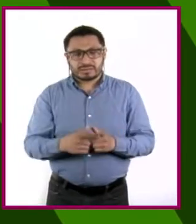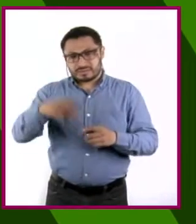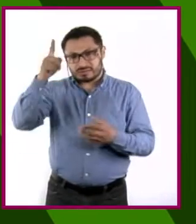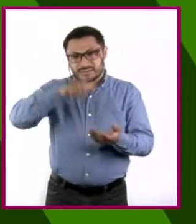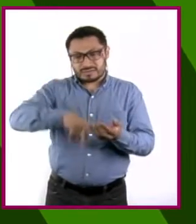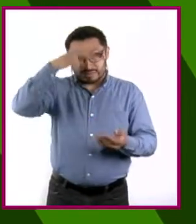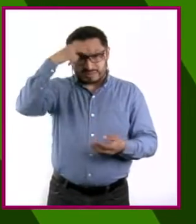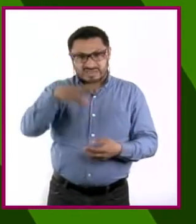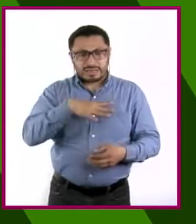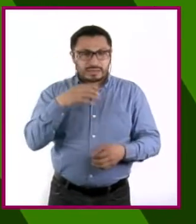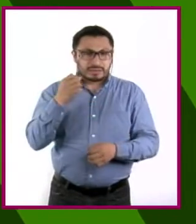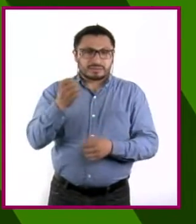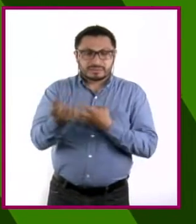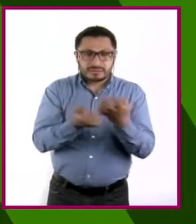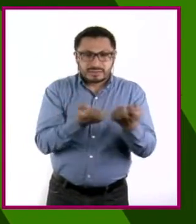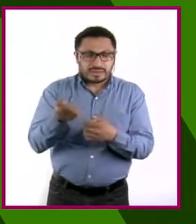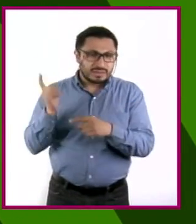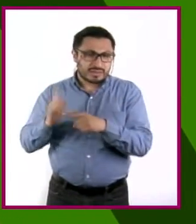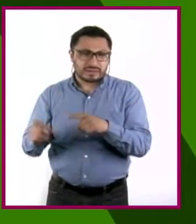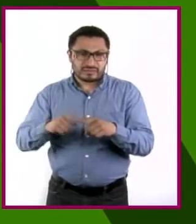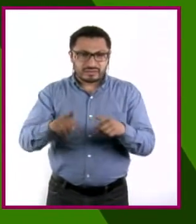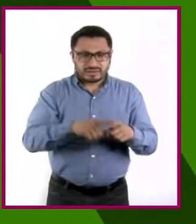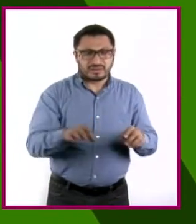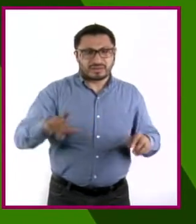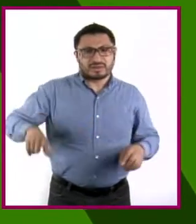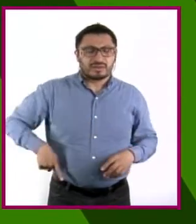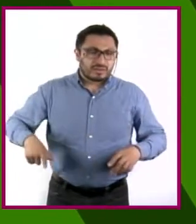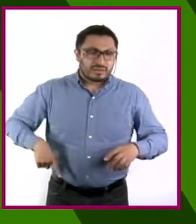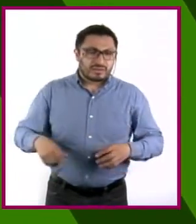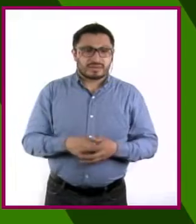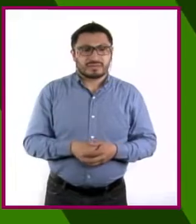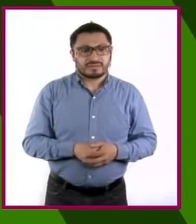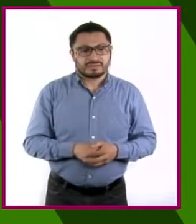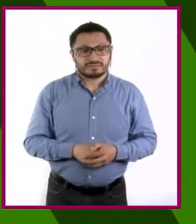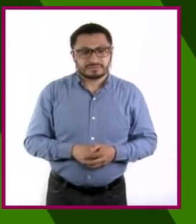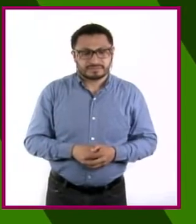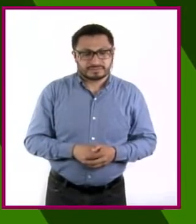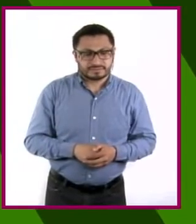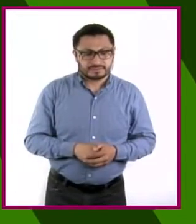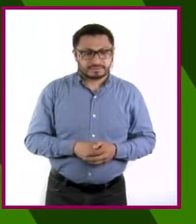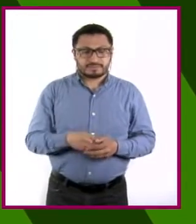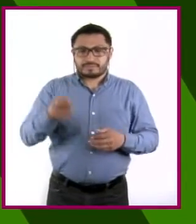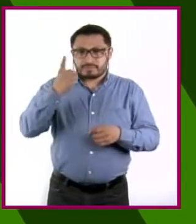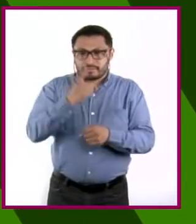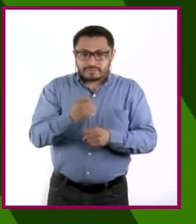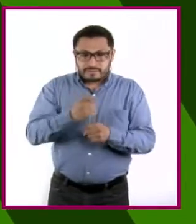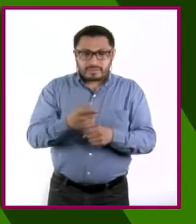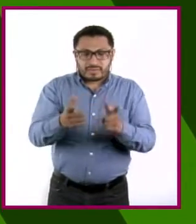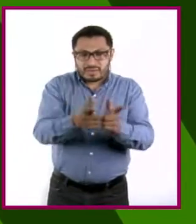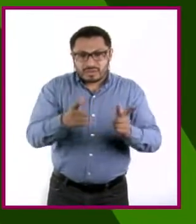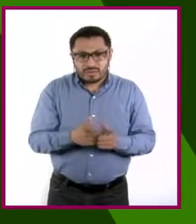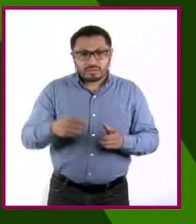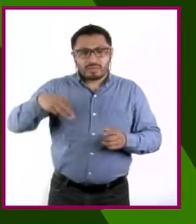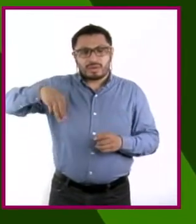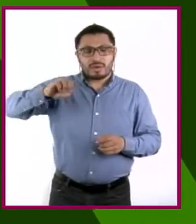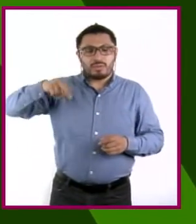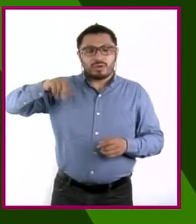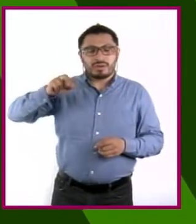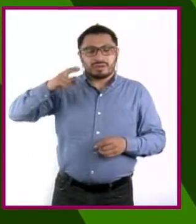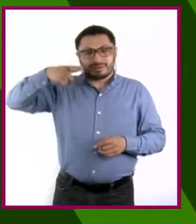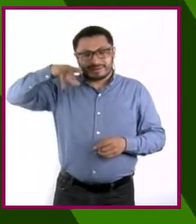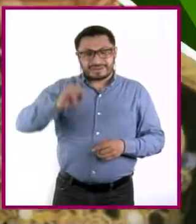ensayaron distintas formas de gobierno. Inicialmente, un grupo instauró una monarquía, encabezada por